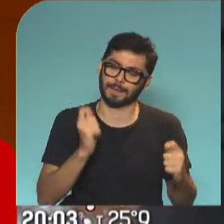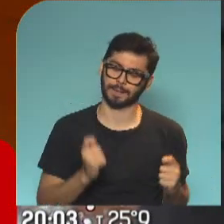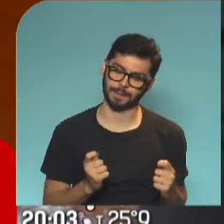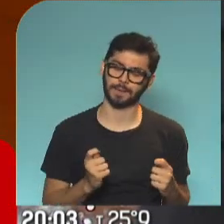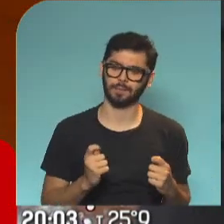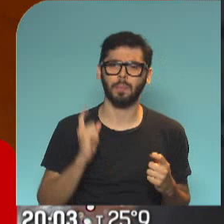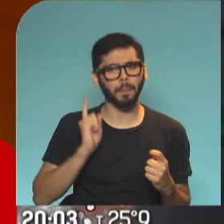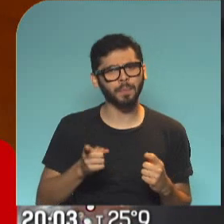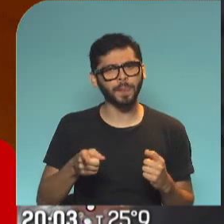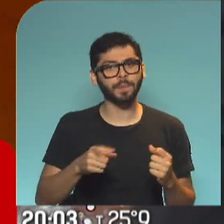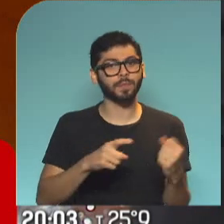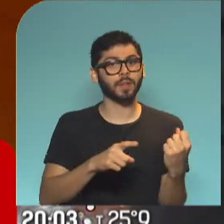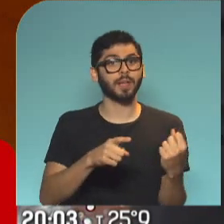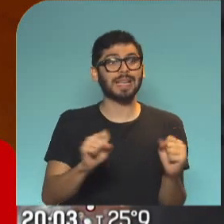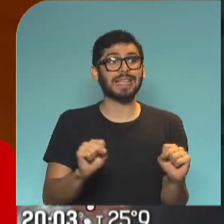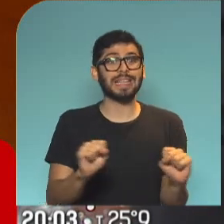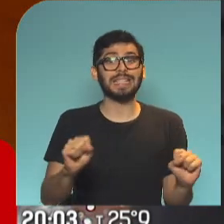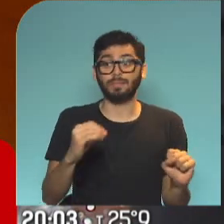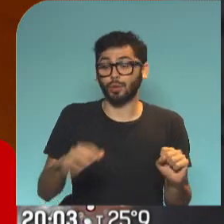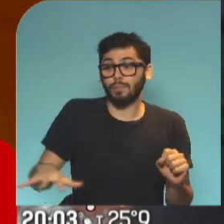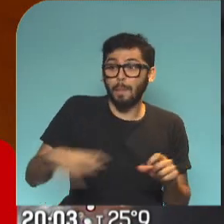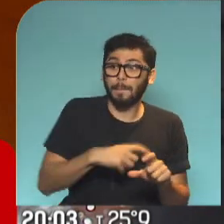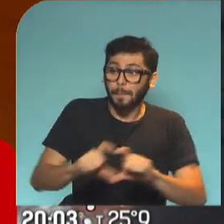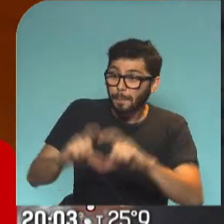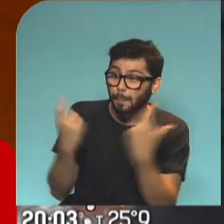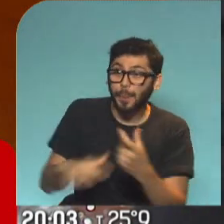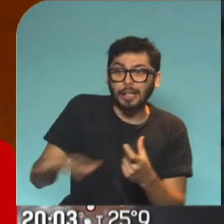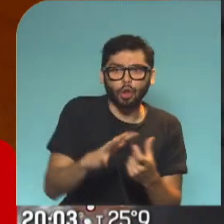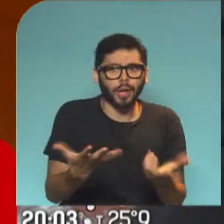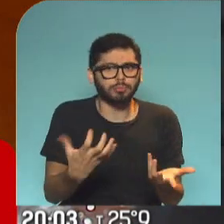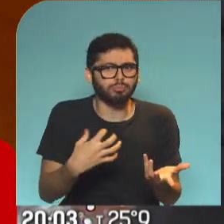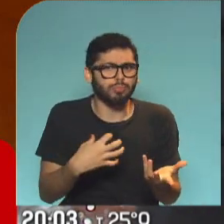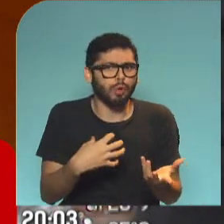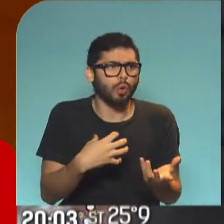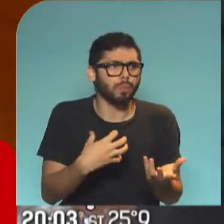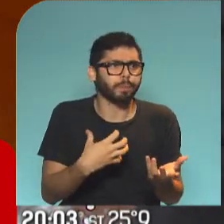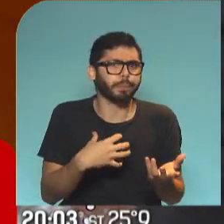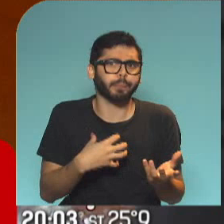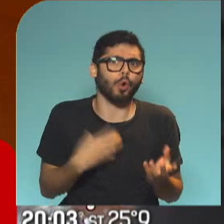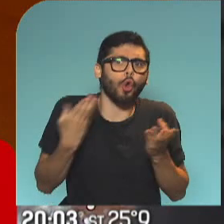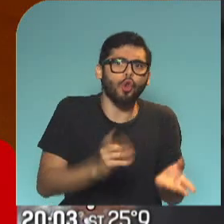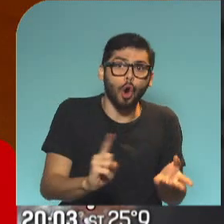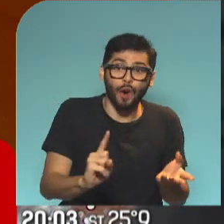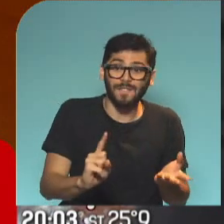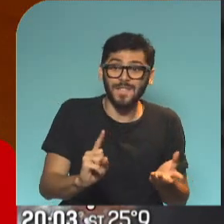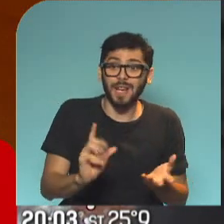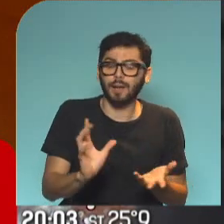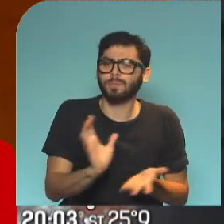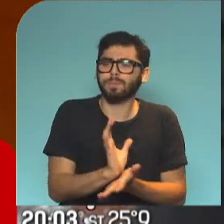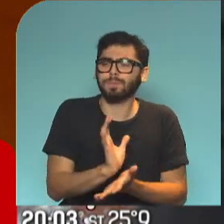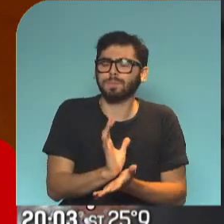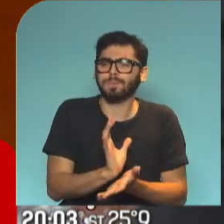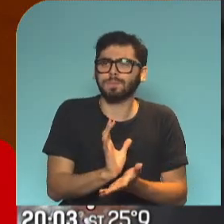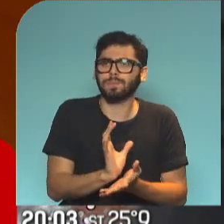esta crisis de legitimidad esta crisis que está atravesando la justicia es algo que también sucede porque la